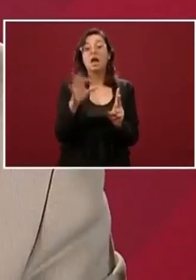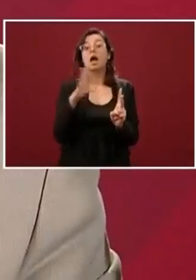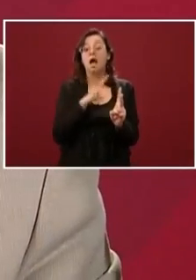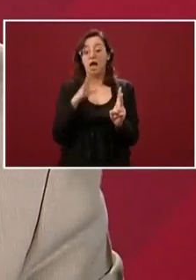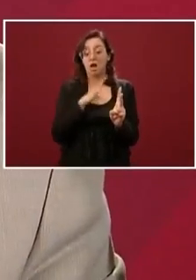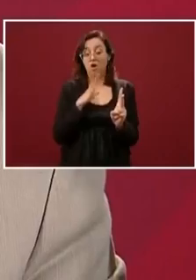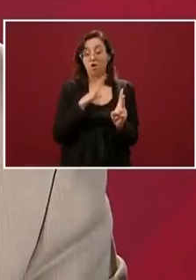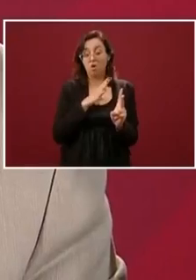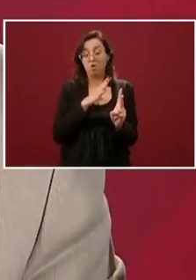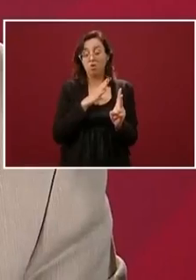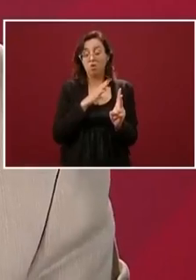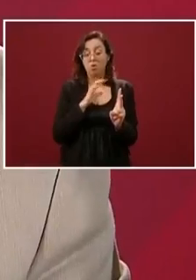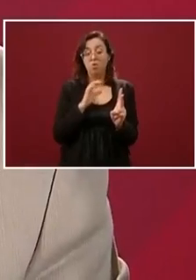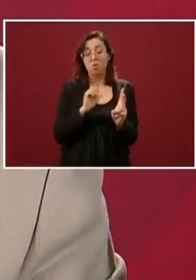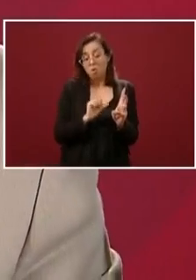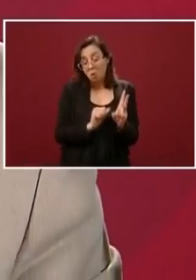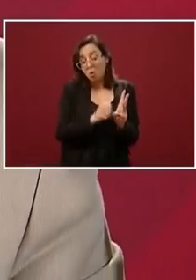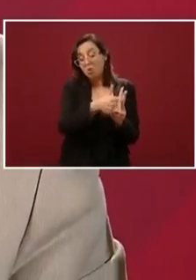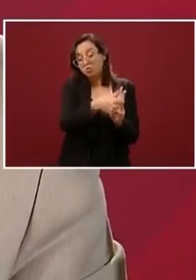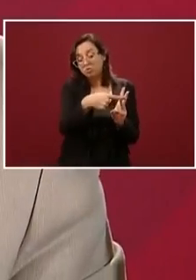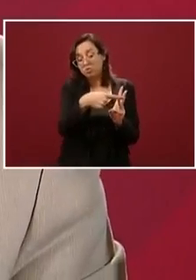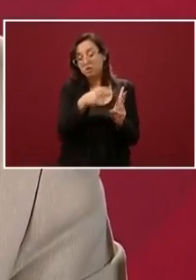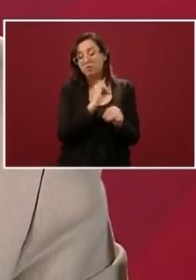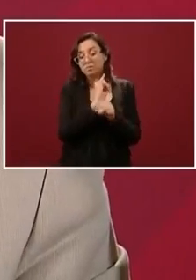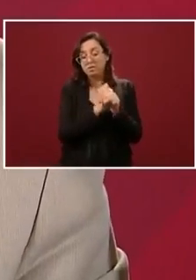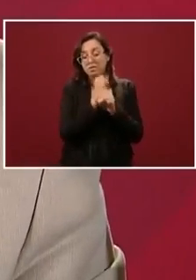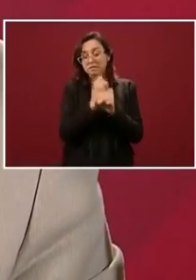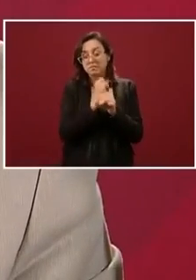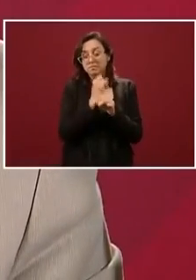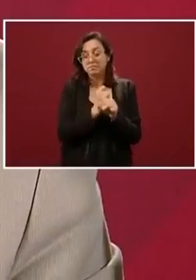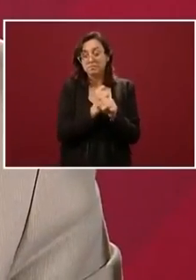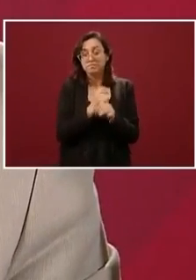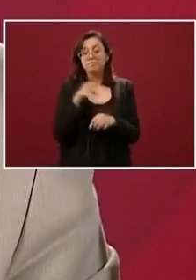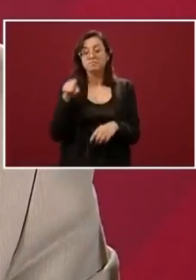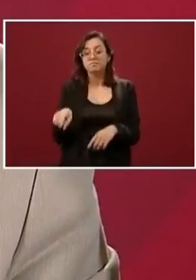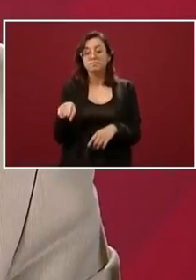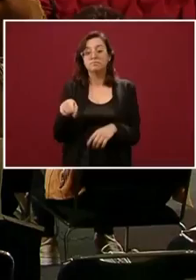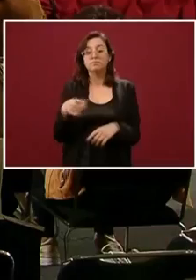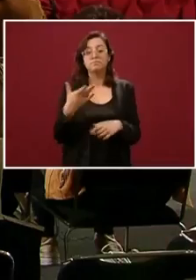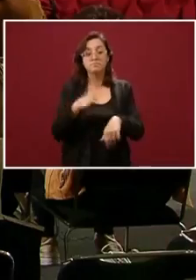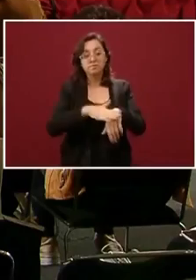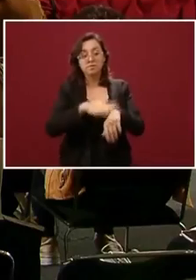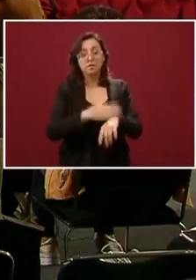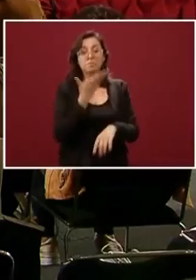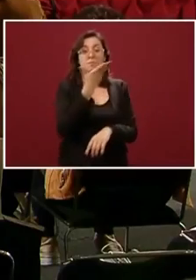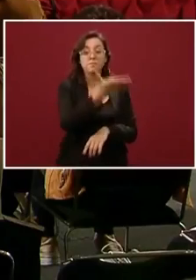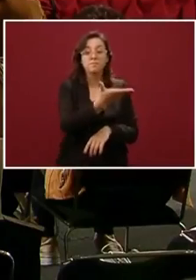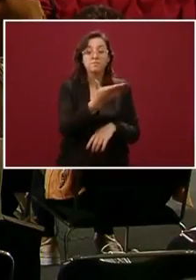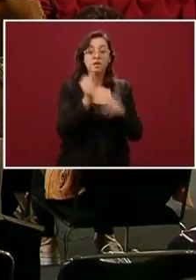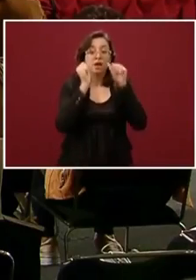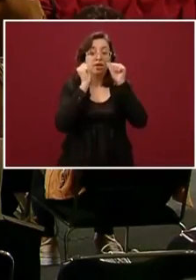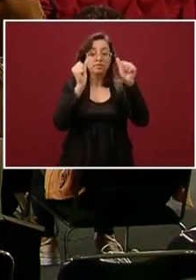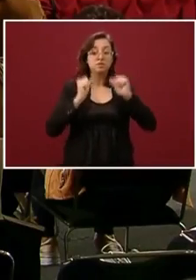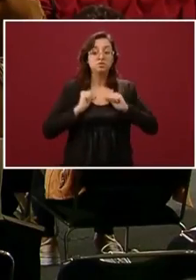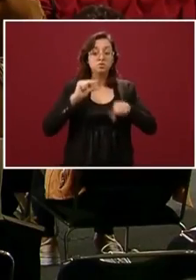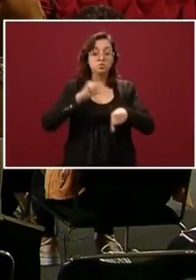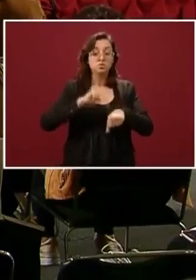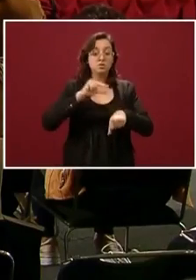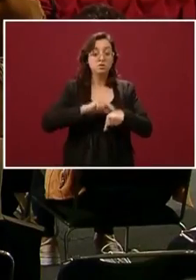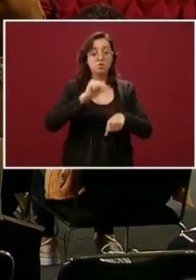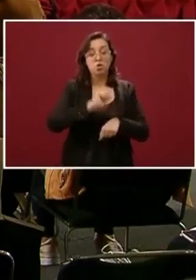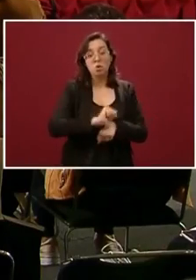que en este momento se está investigando, que la persona había demandado atención médica previamente en